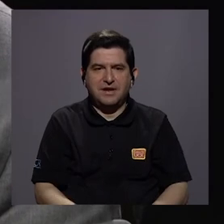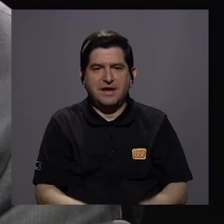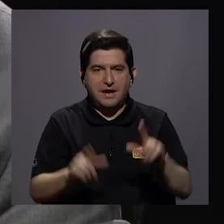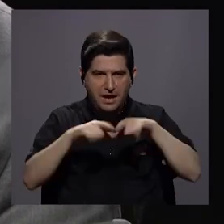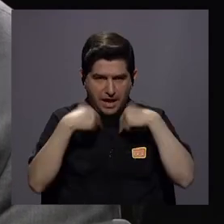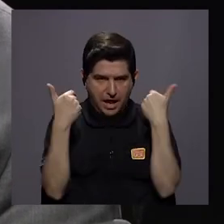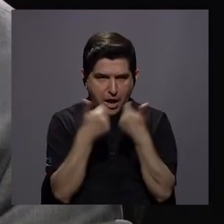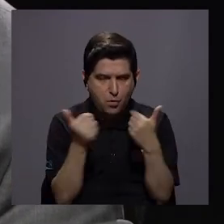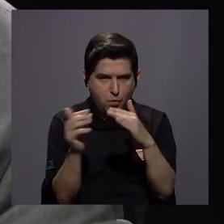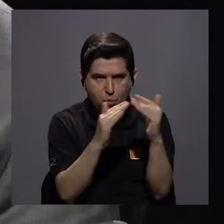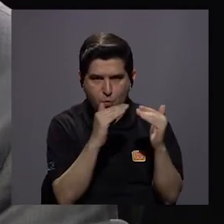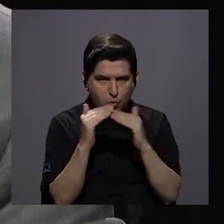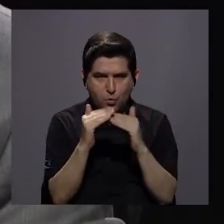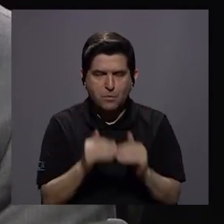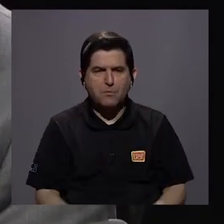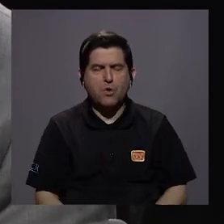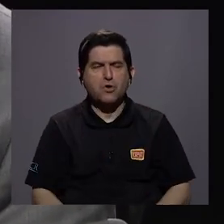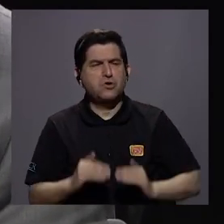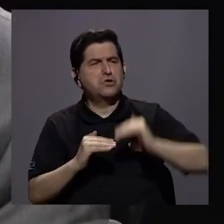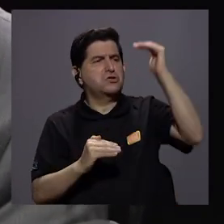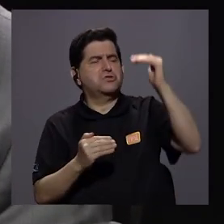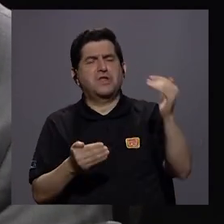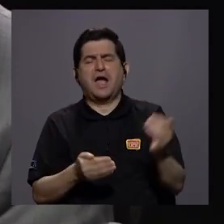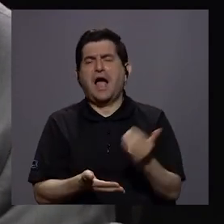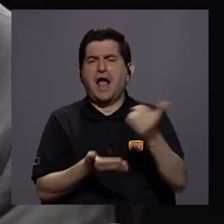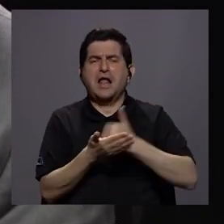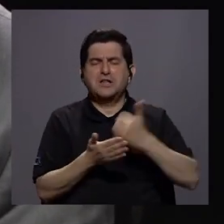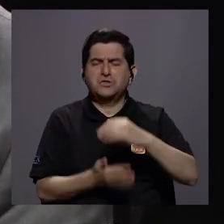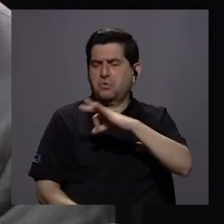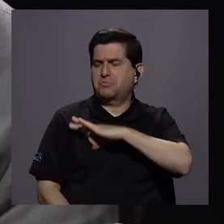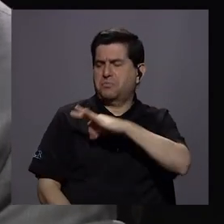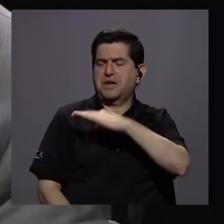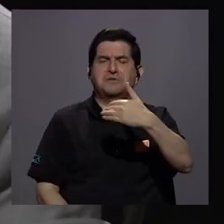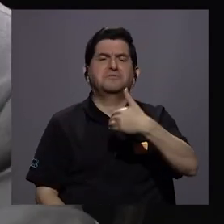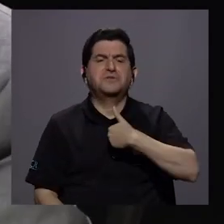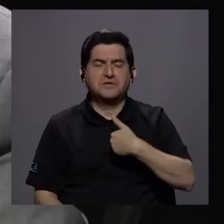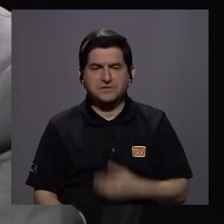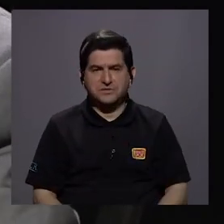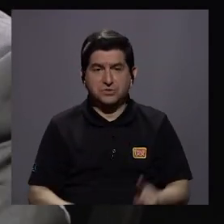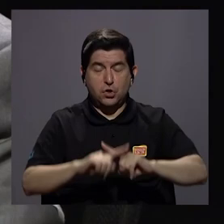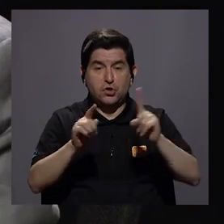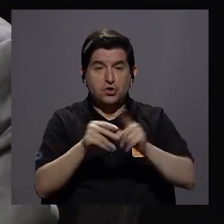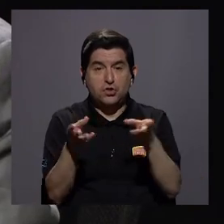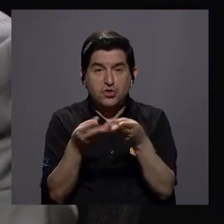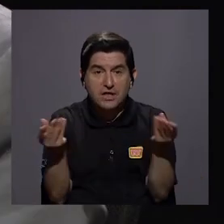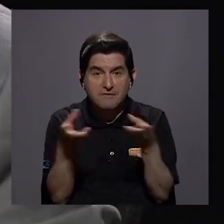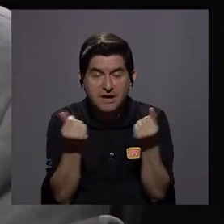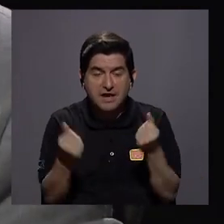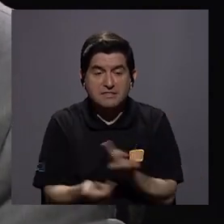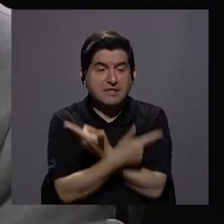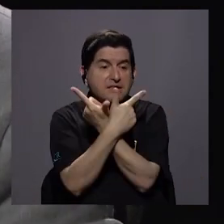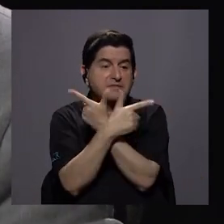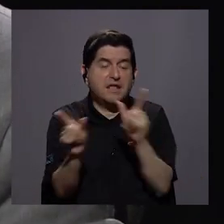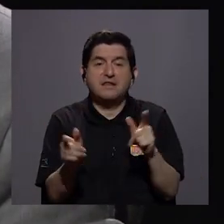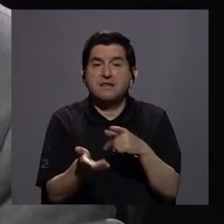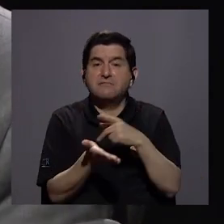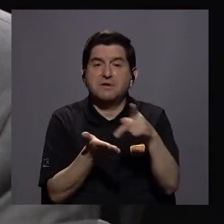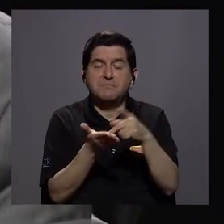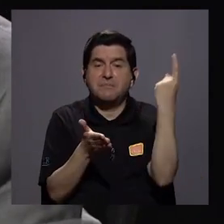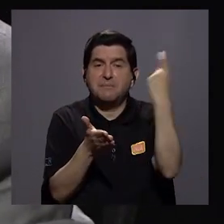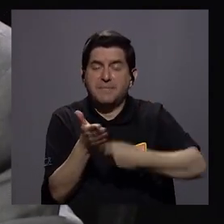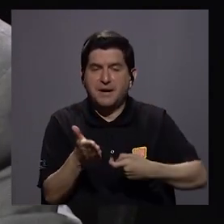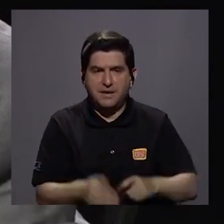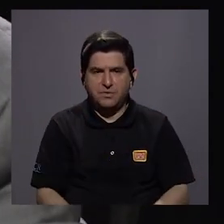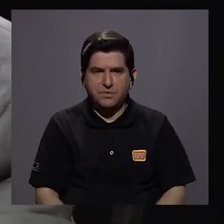sector de la población de altos recursos que se está beneficiando de tener una serie de productos que están exentos.